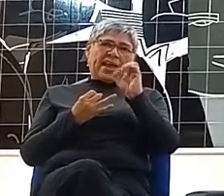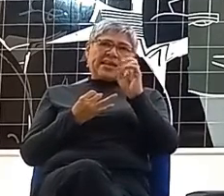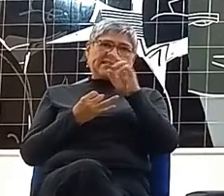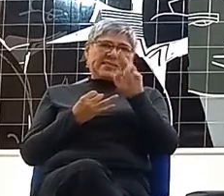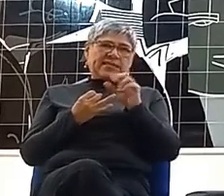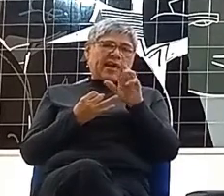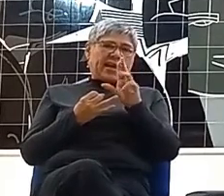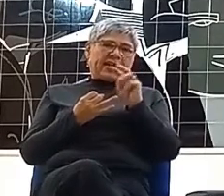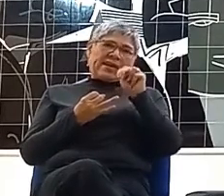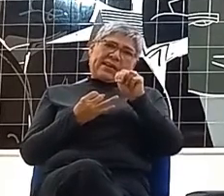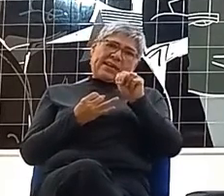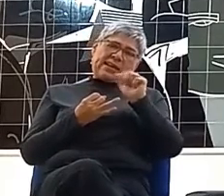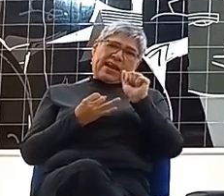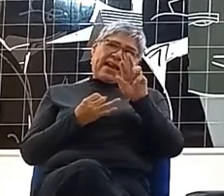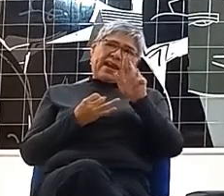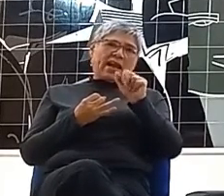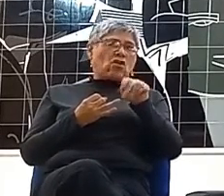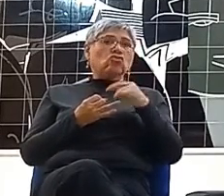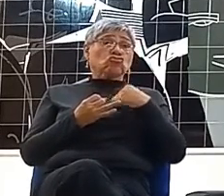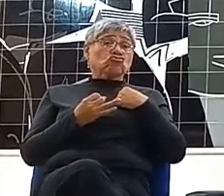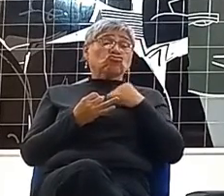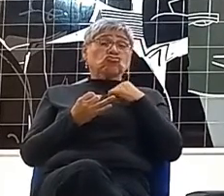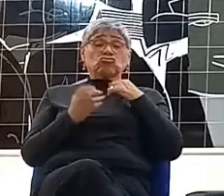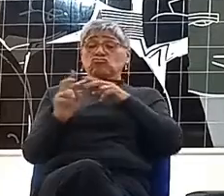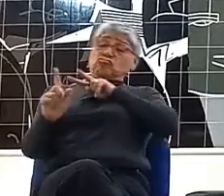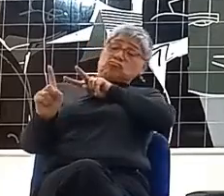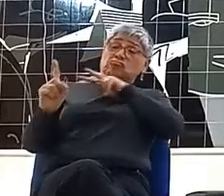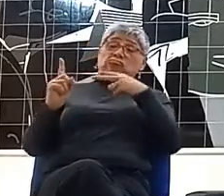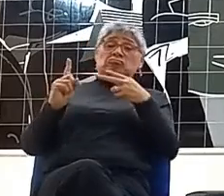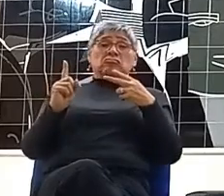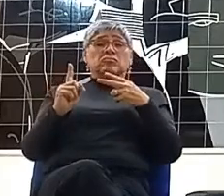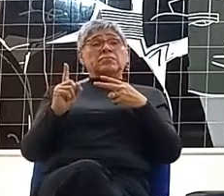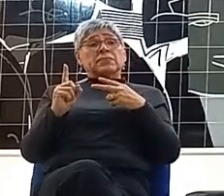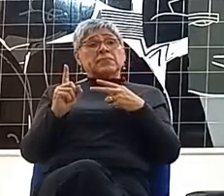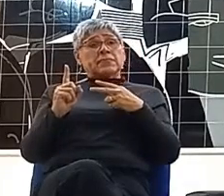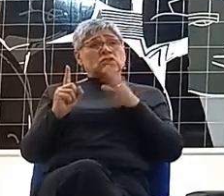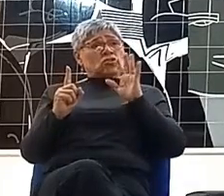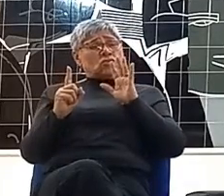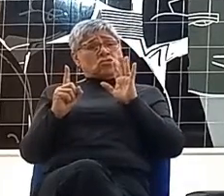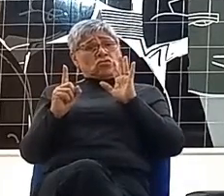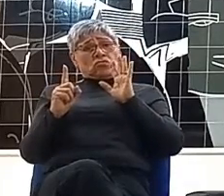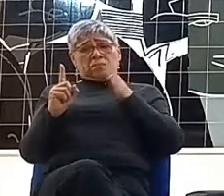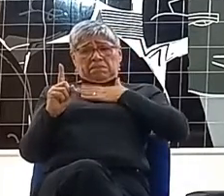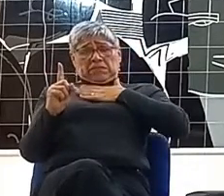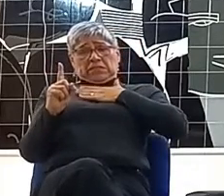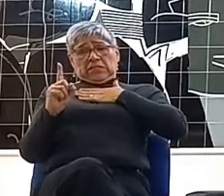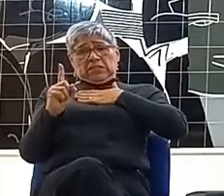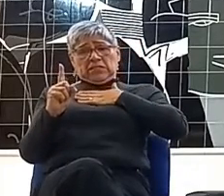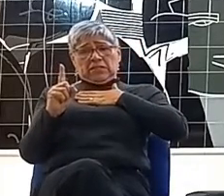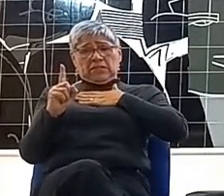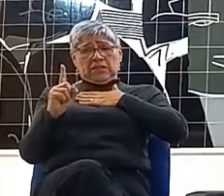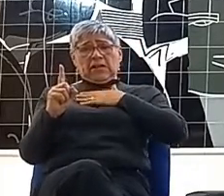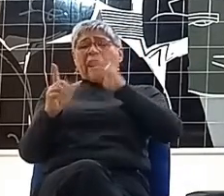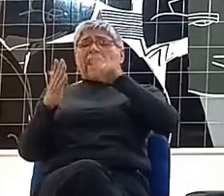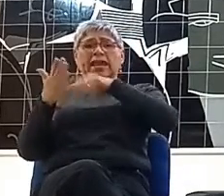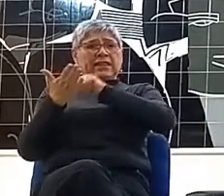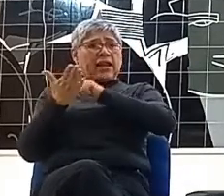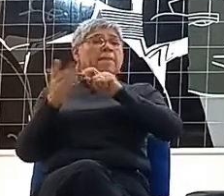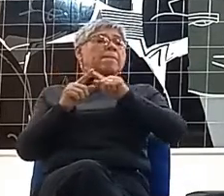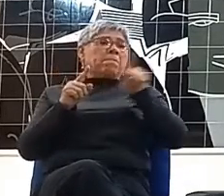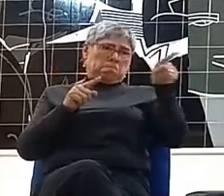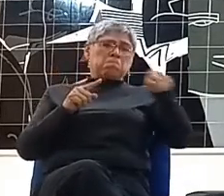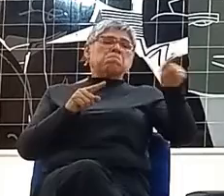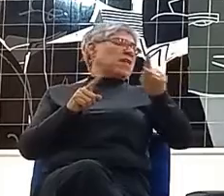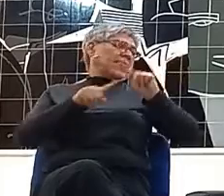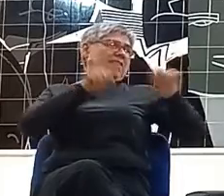Yo tengo perspectivas filosóficas distintas o literarias distintas a las de ellos, pero sé que su